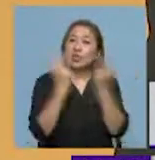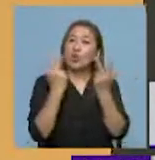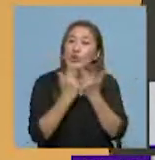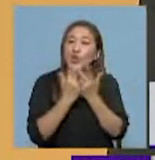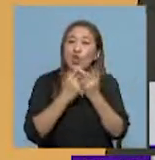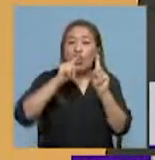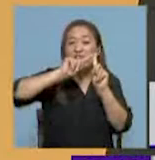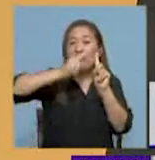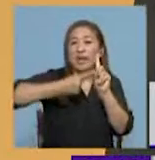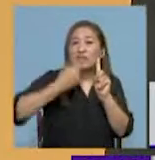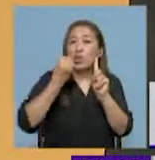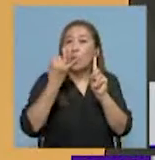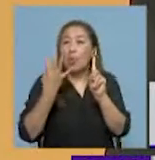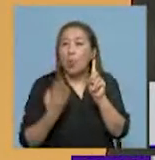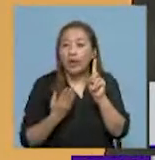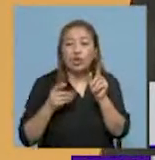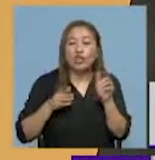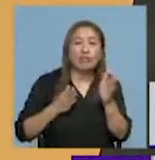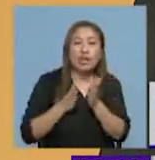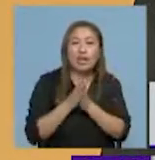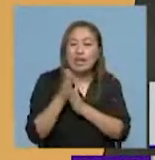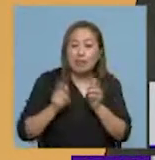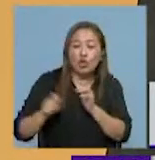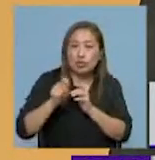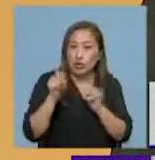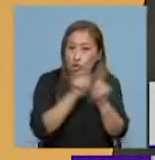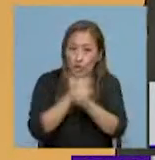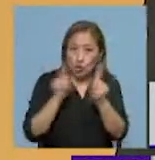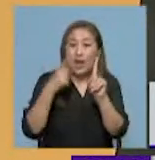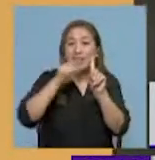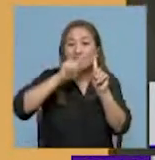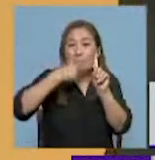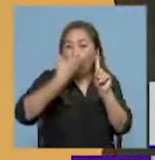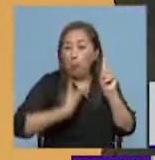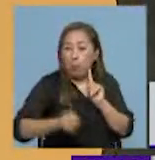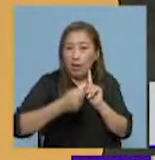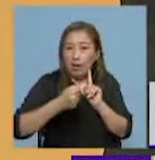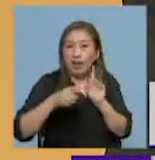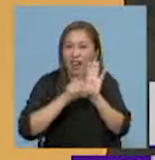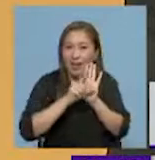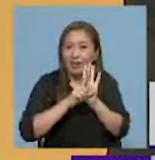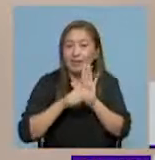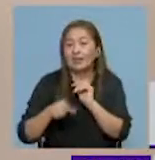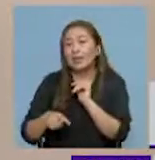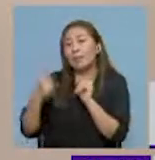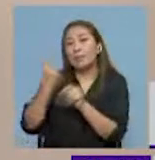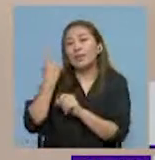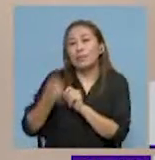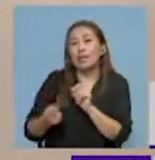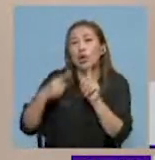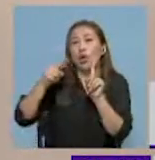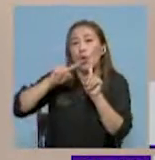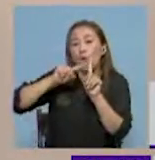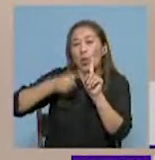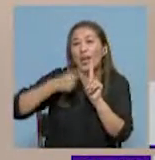ni habla de procedimientos habla de interrupción legal del cargador 2 minuto que no entren para acá se habló primero de una interrupción del embarazo